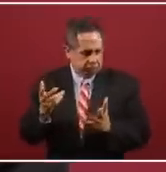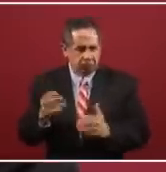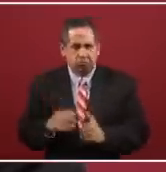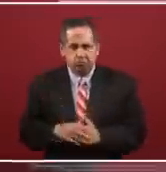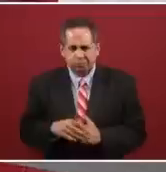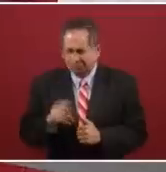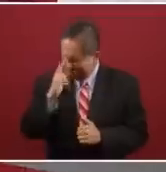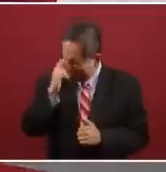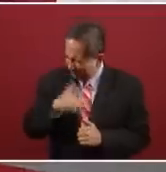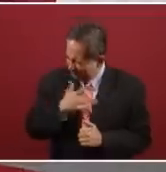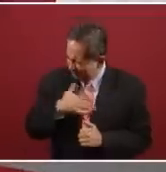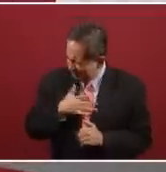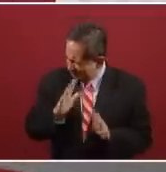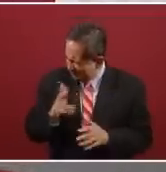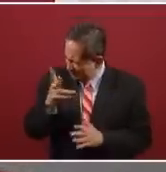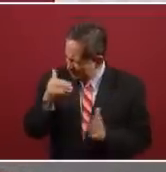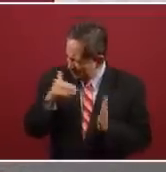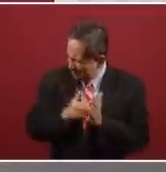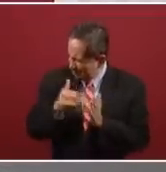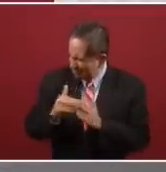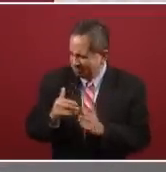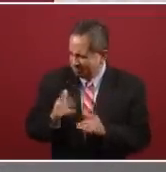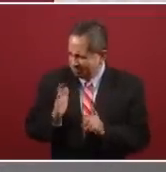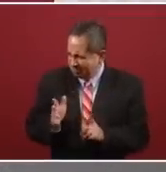O no sé si ya eran los 8,000.